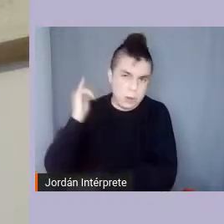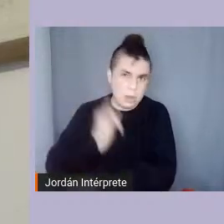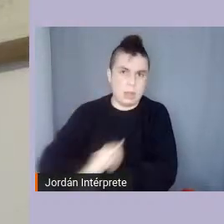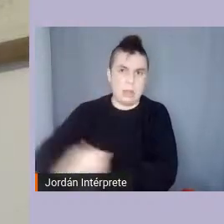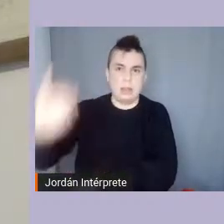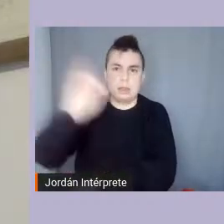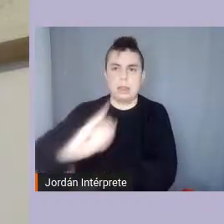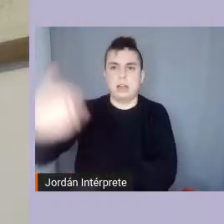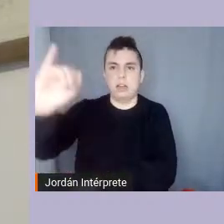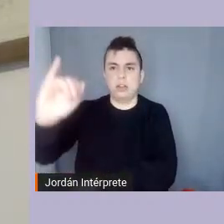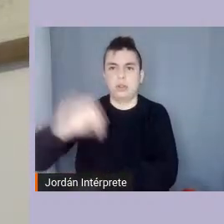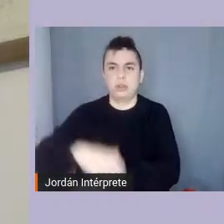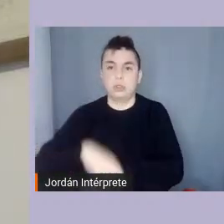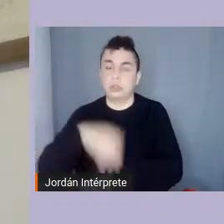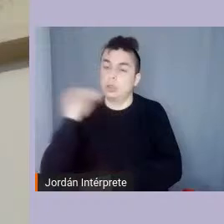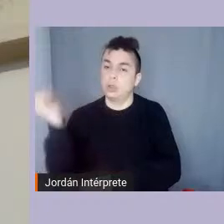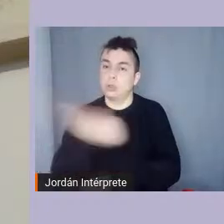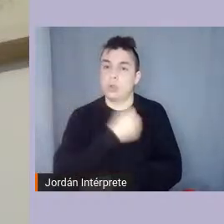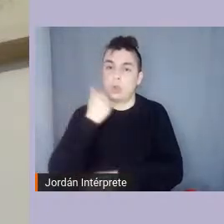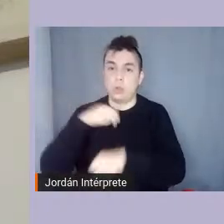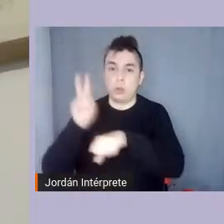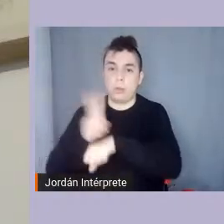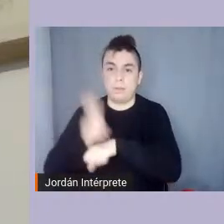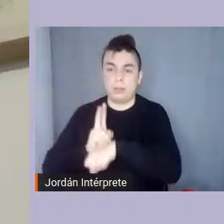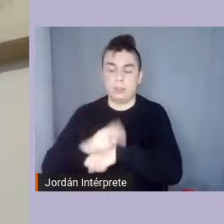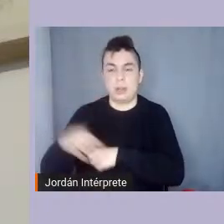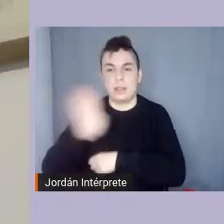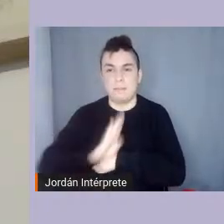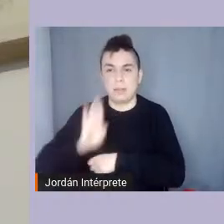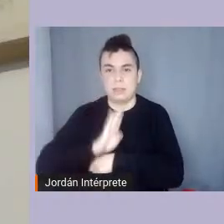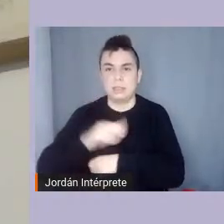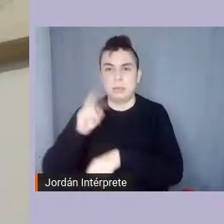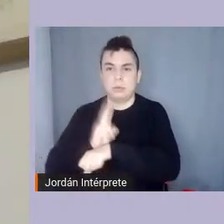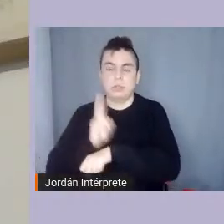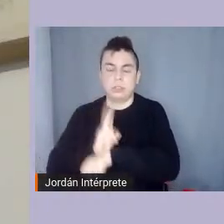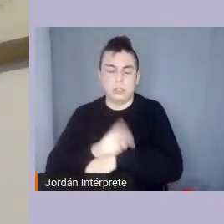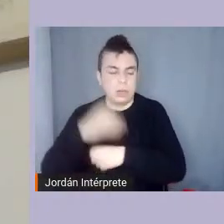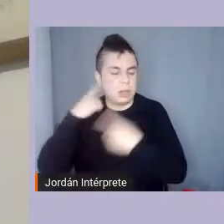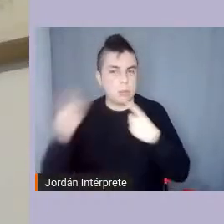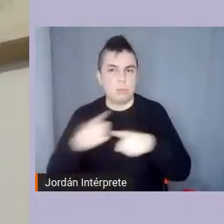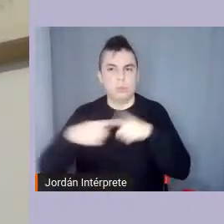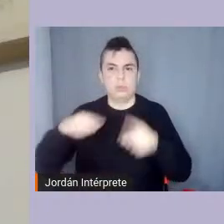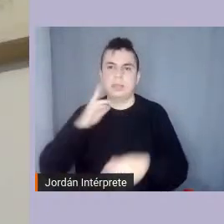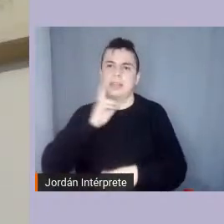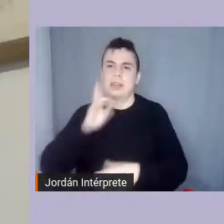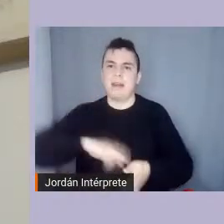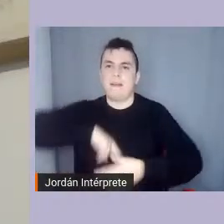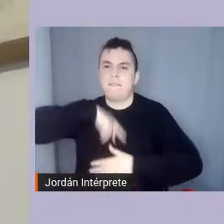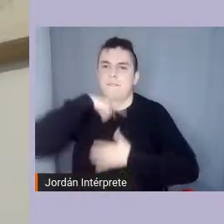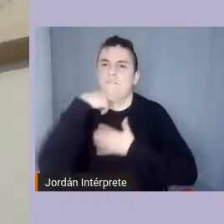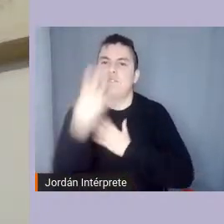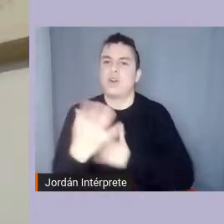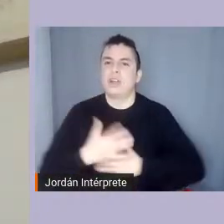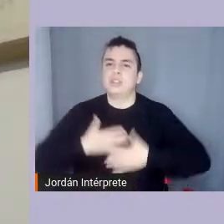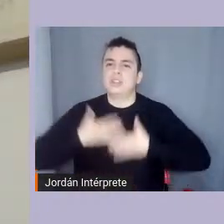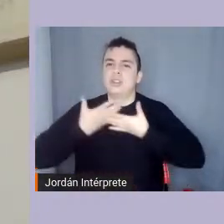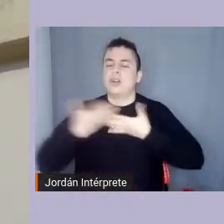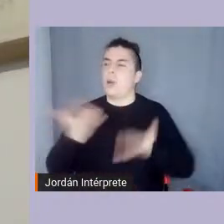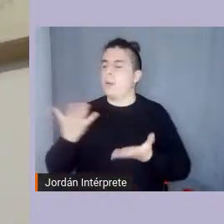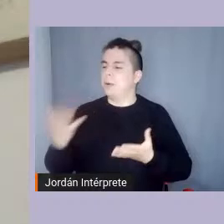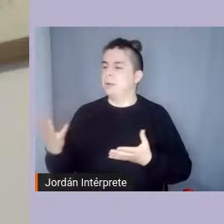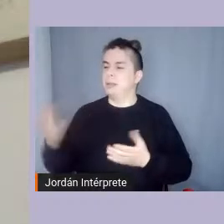que todos los profesores de música, los profesores básicos que tenemos vocación, estamos como conservados en música, ¿no es